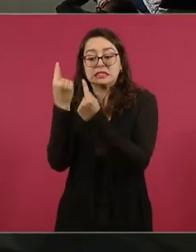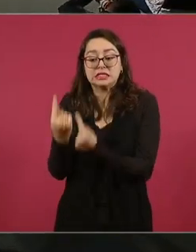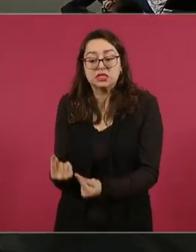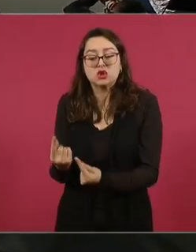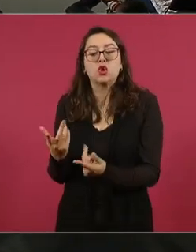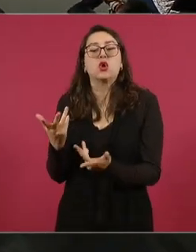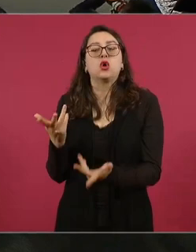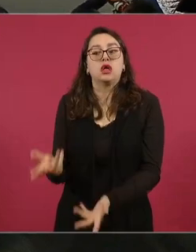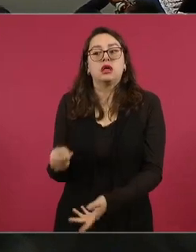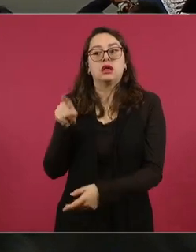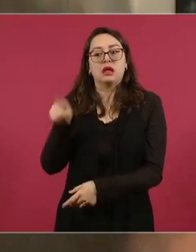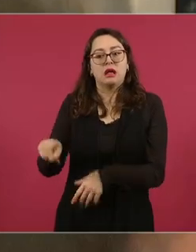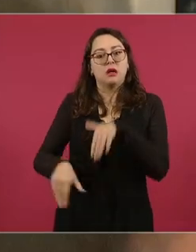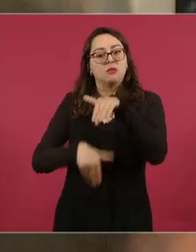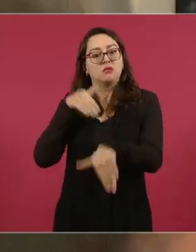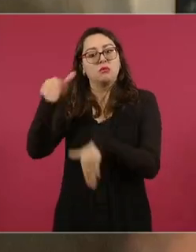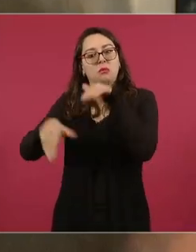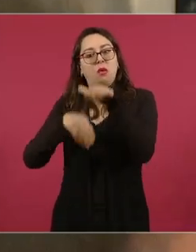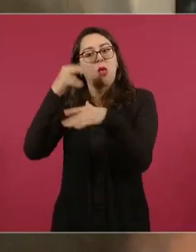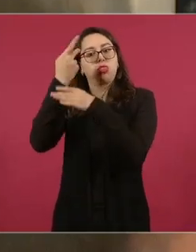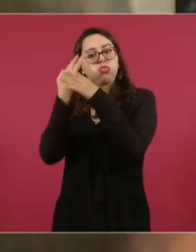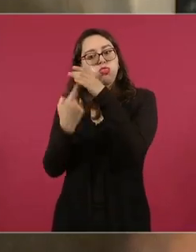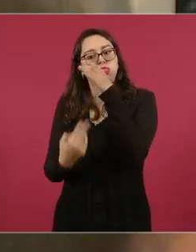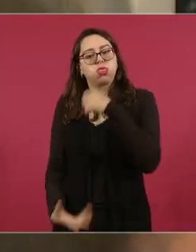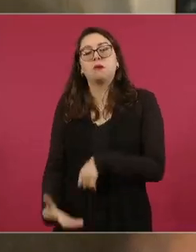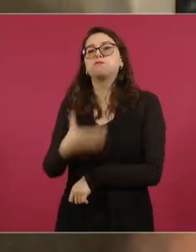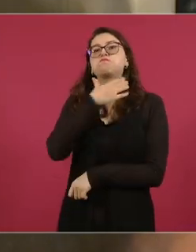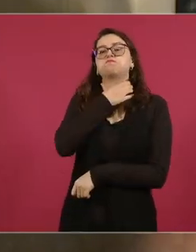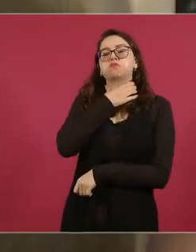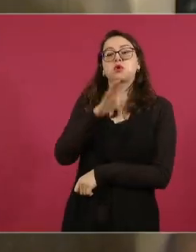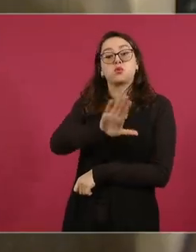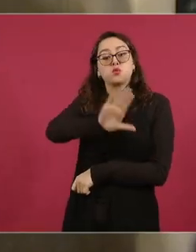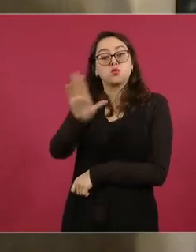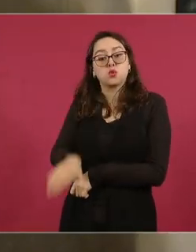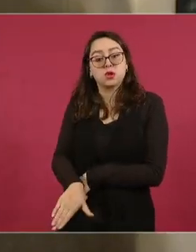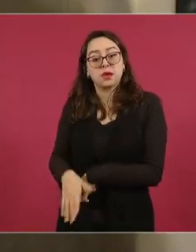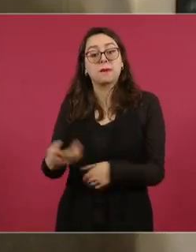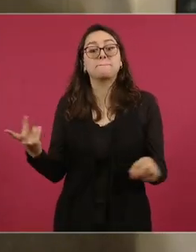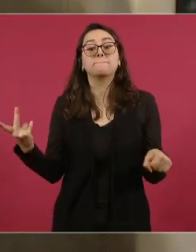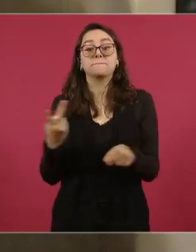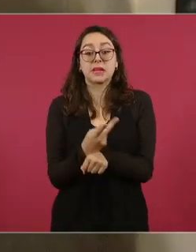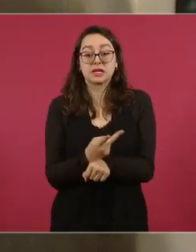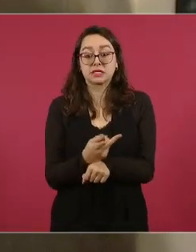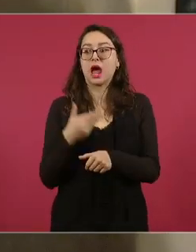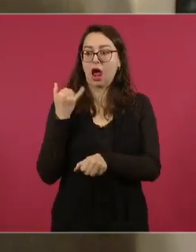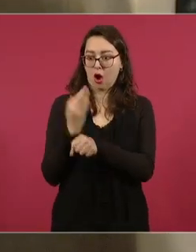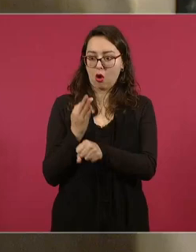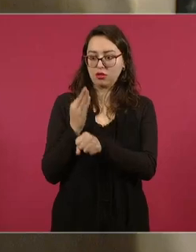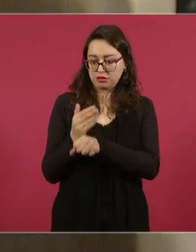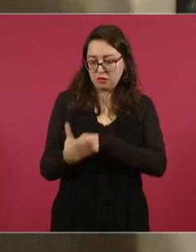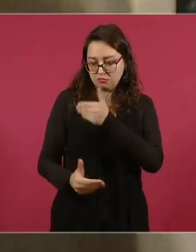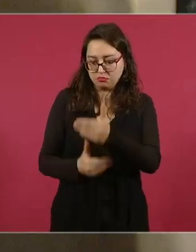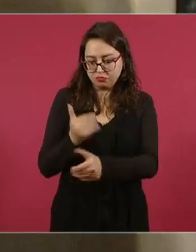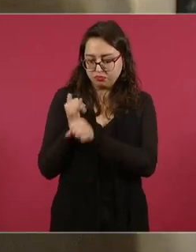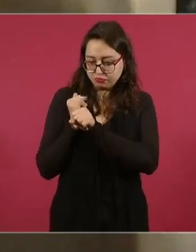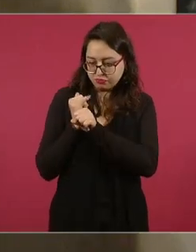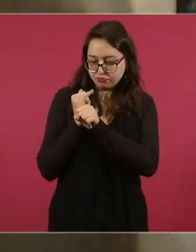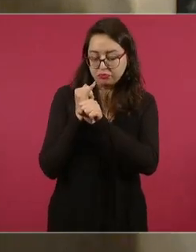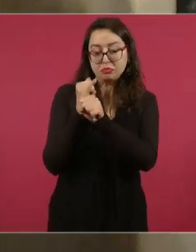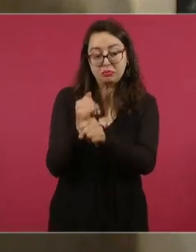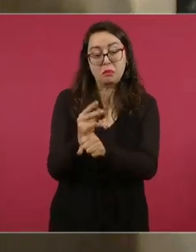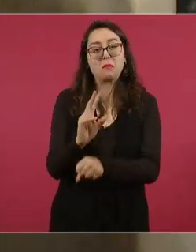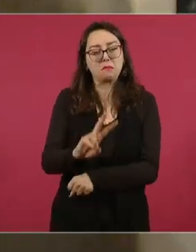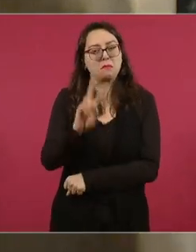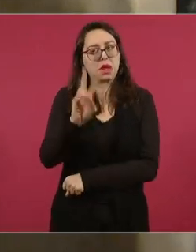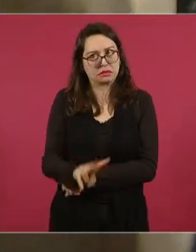investigación han sido gracias a la presión o a la presencia de la Secretaría de Seguridad y Protección Ciudadana, porque en la fiscalía de